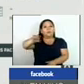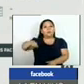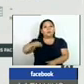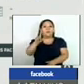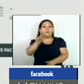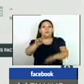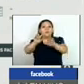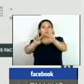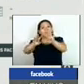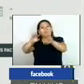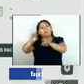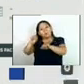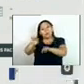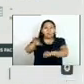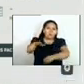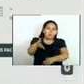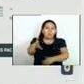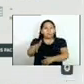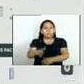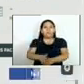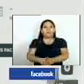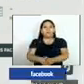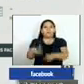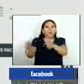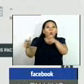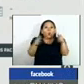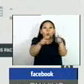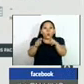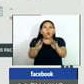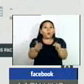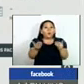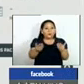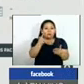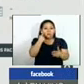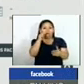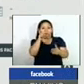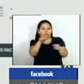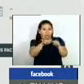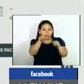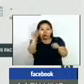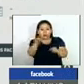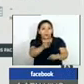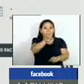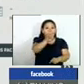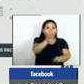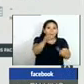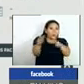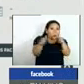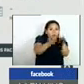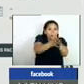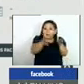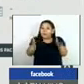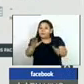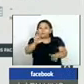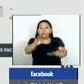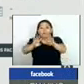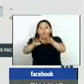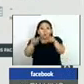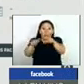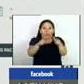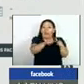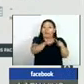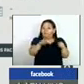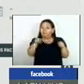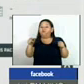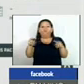en moderado. Y en cuanto a las edades, siempre se mantiene el margen entre los 20 años a los 59 como la mayor